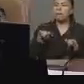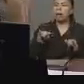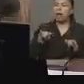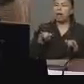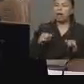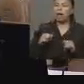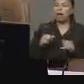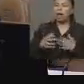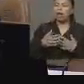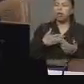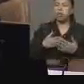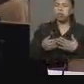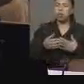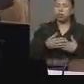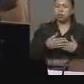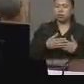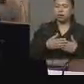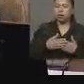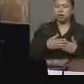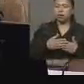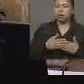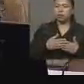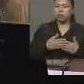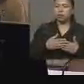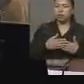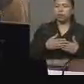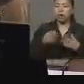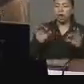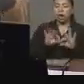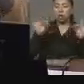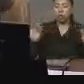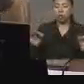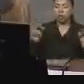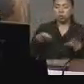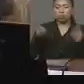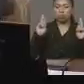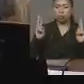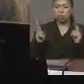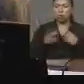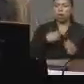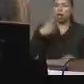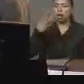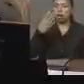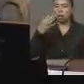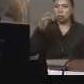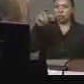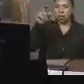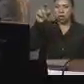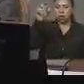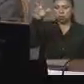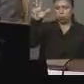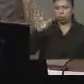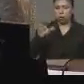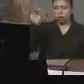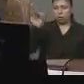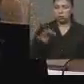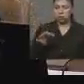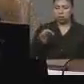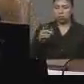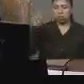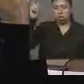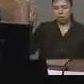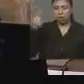aquel donde la educación pública provee apenas el 14,9% de la matrícula y